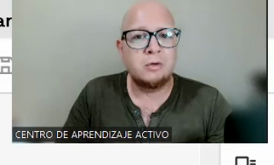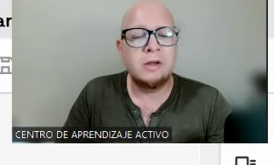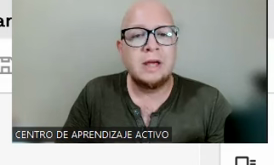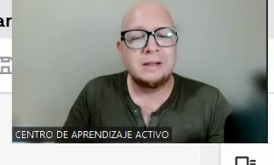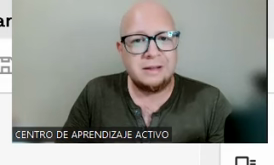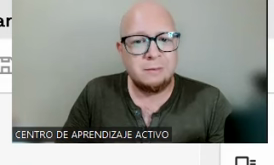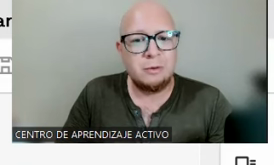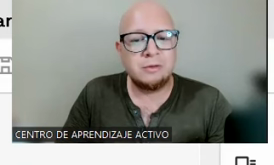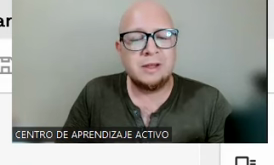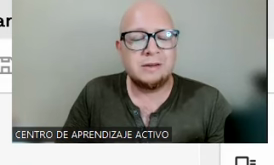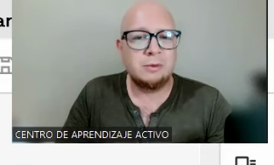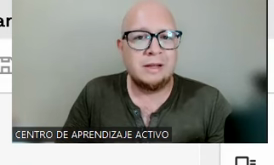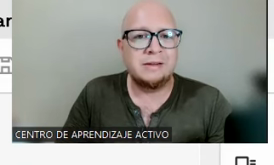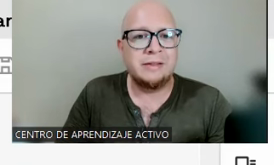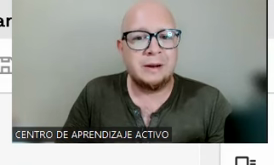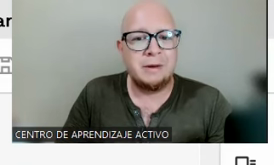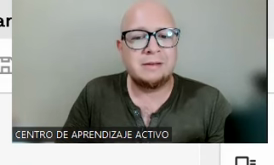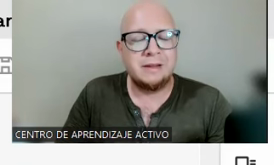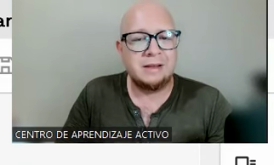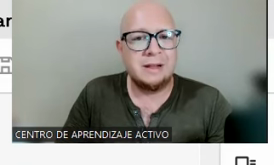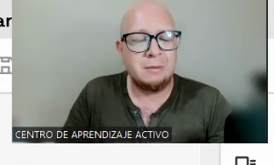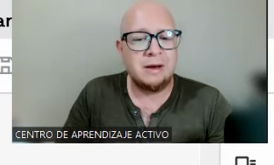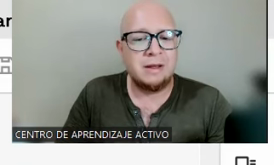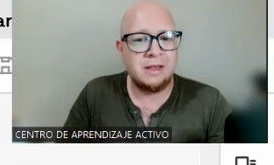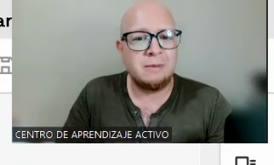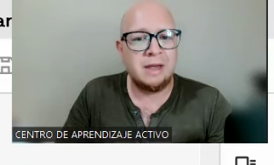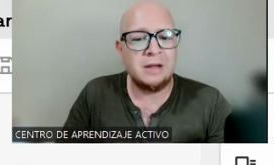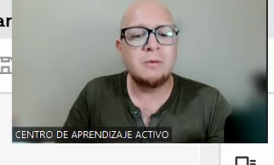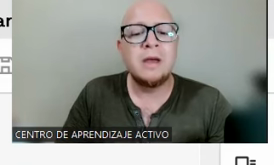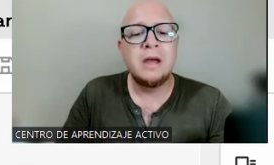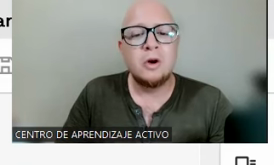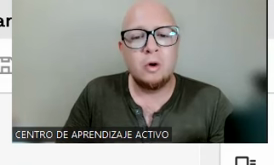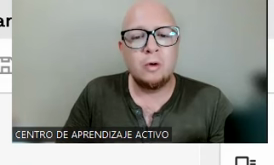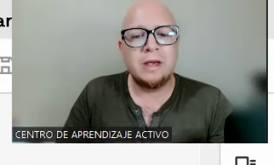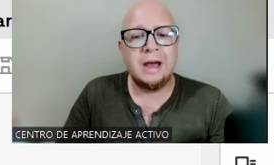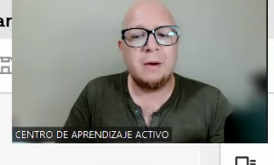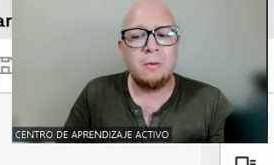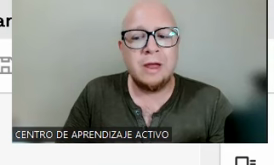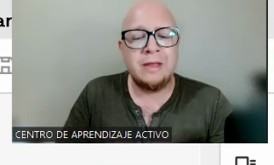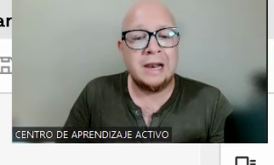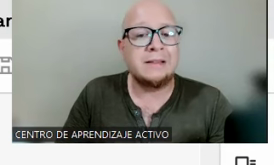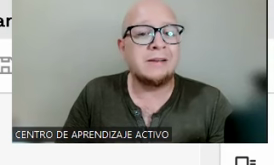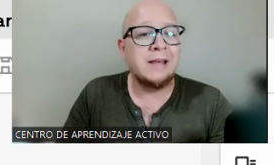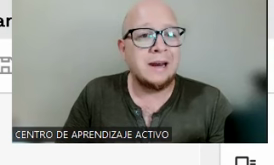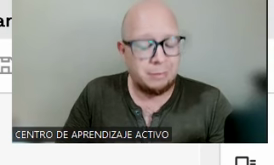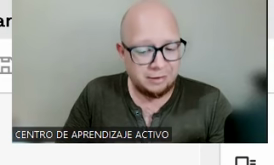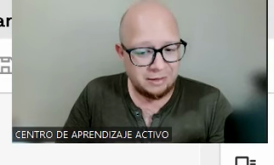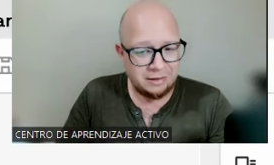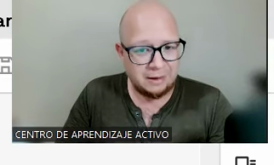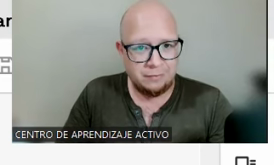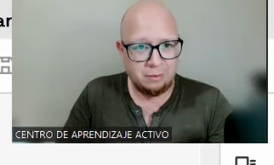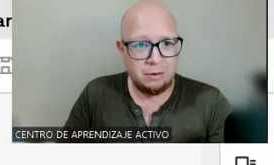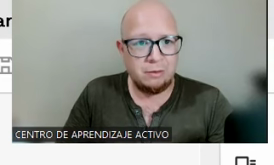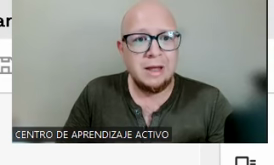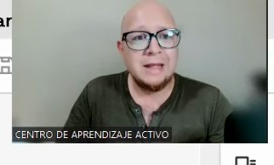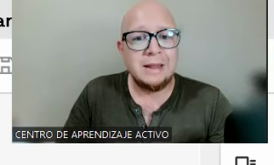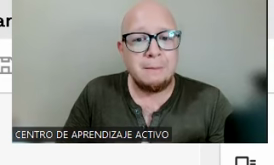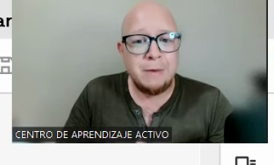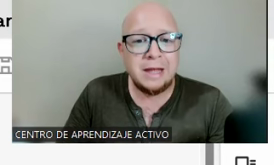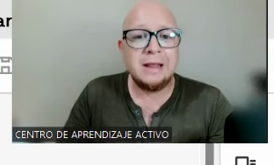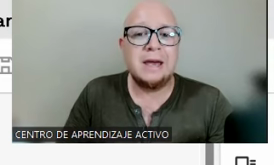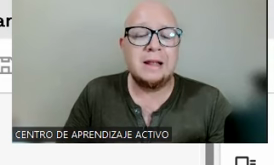los símbolos que se utilizan a través de este lenguaje de señas mexicano con cada una de las letras que representa. ¿De acuerdo?